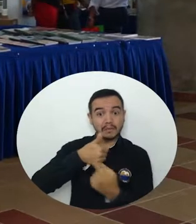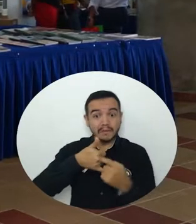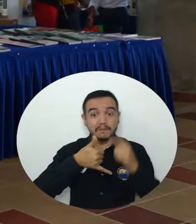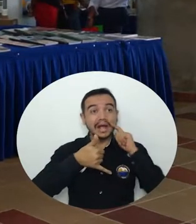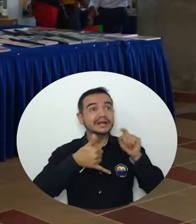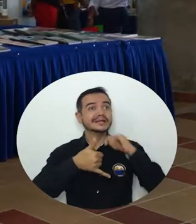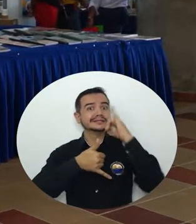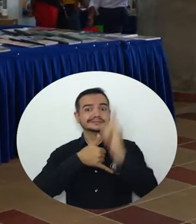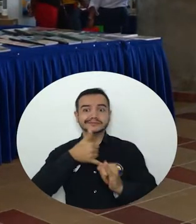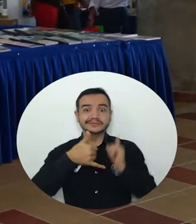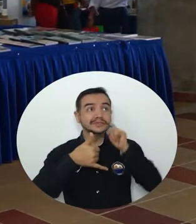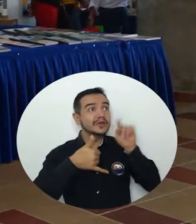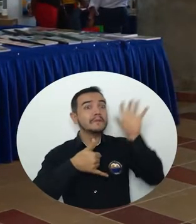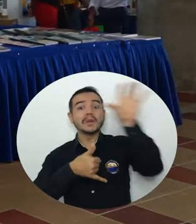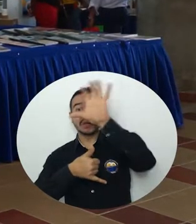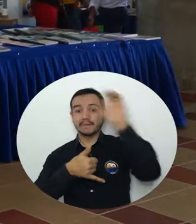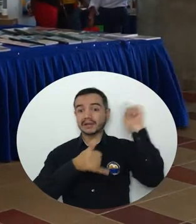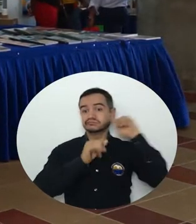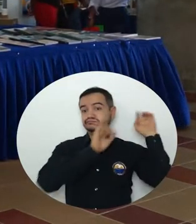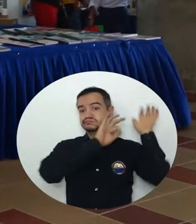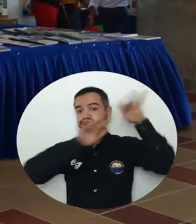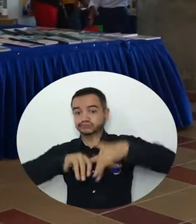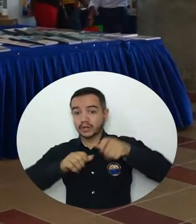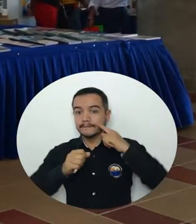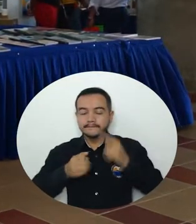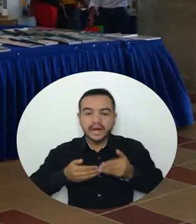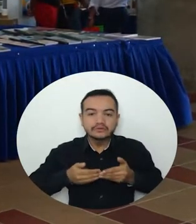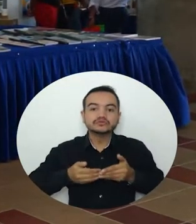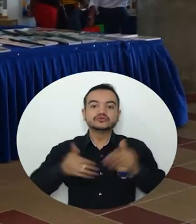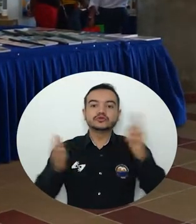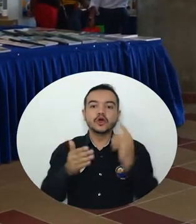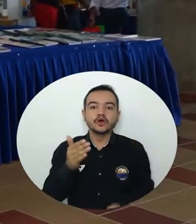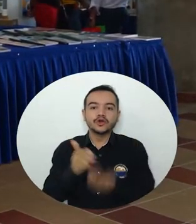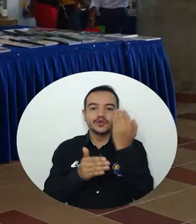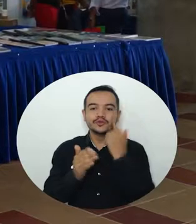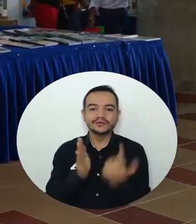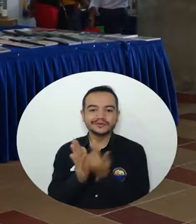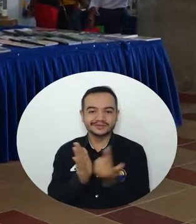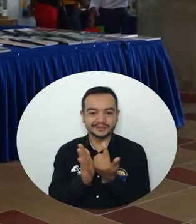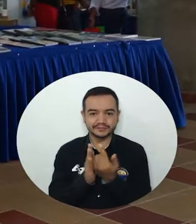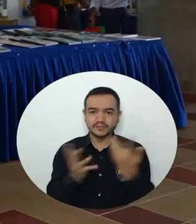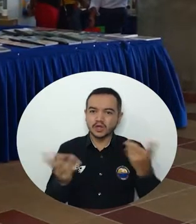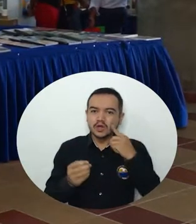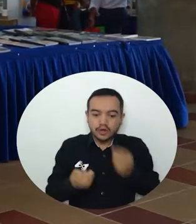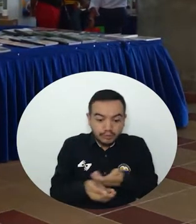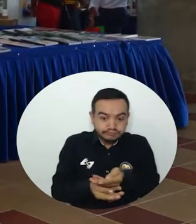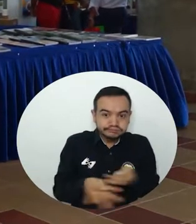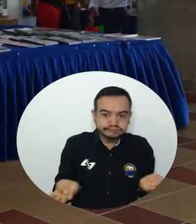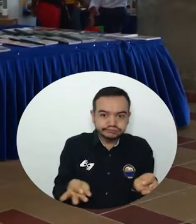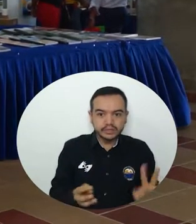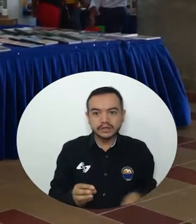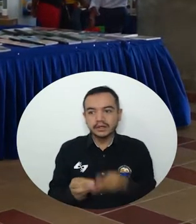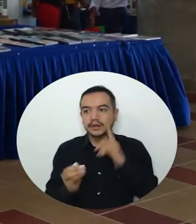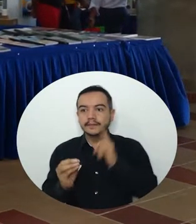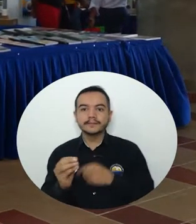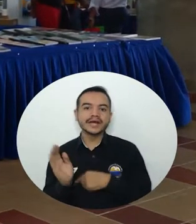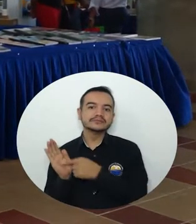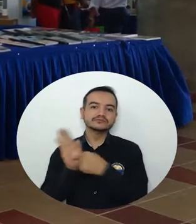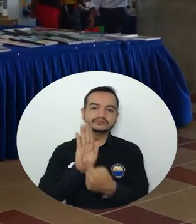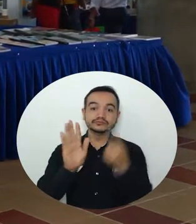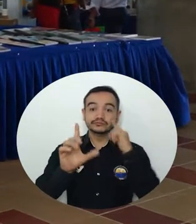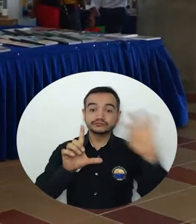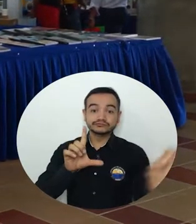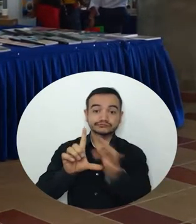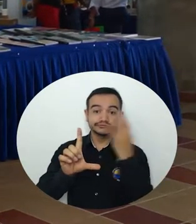internacionales hicieran los lanzamientos de sus textos. A través de diferentes stands, exposiciones presenciales y virtuales, en FILSMAR se